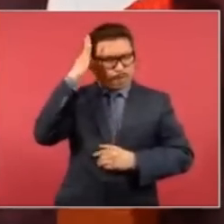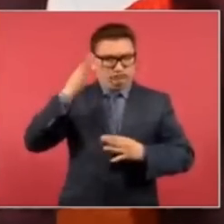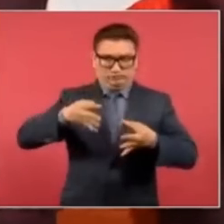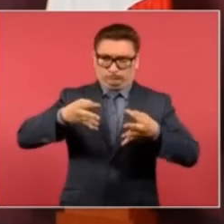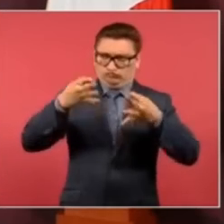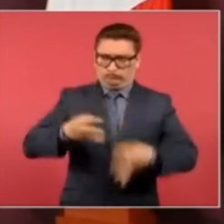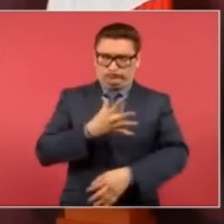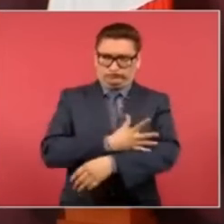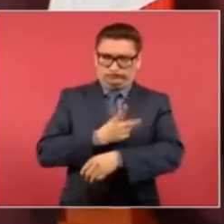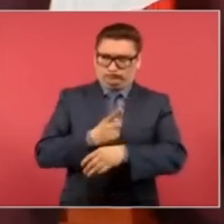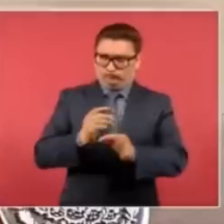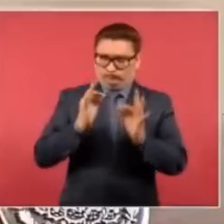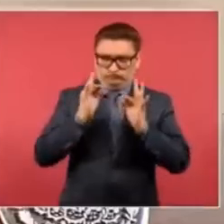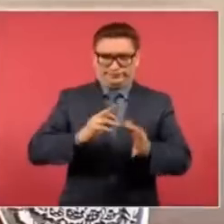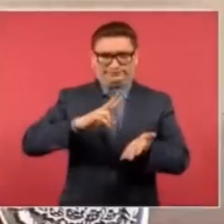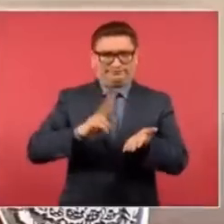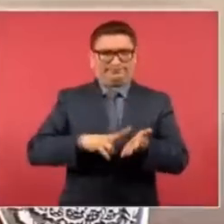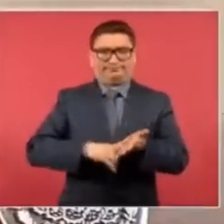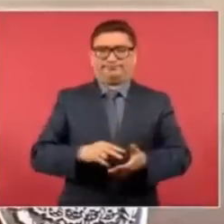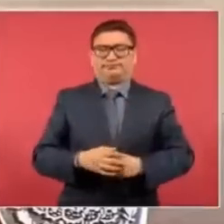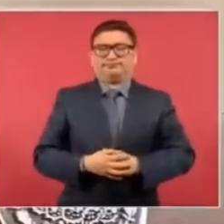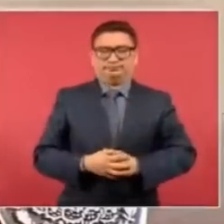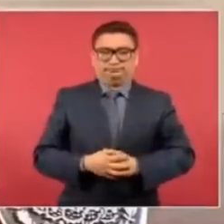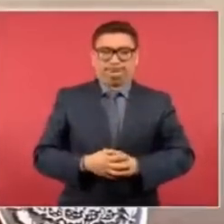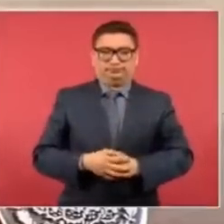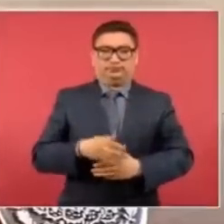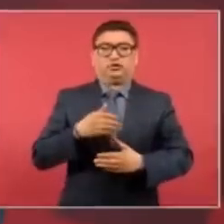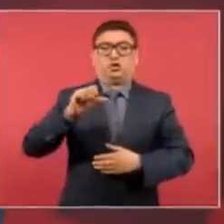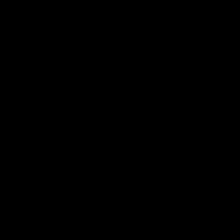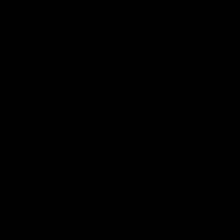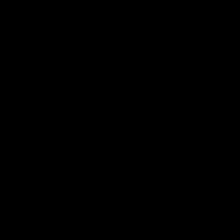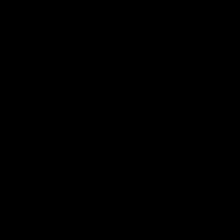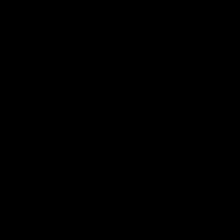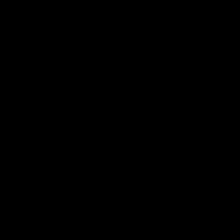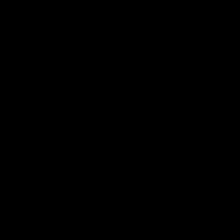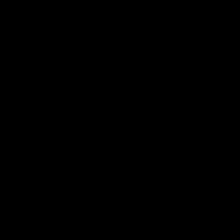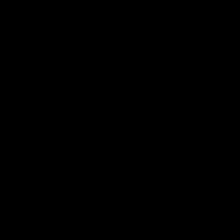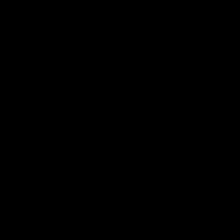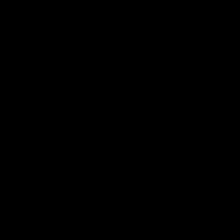con principios. Entonces hoy lo recordamos.